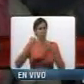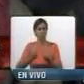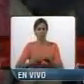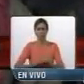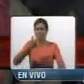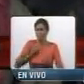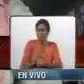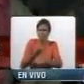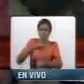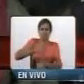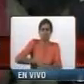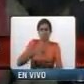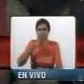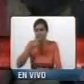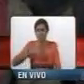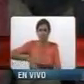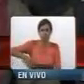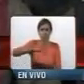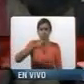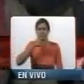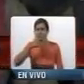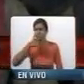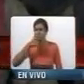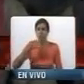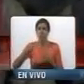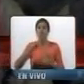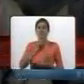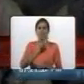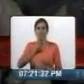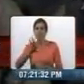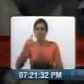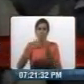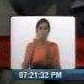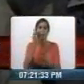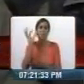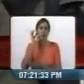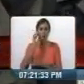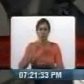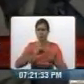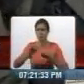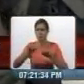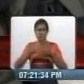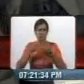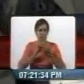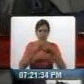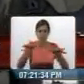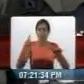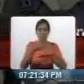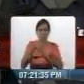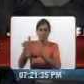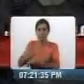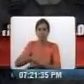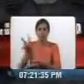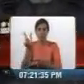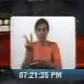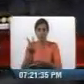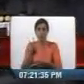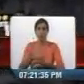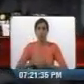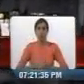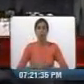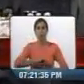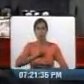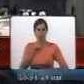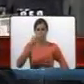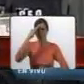labores de patrullaje a lo largo y ancho del territorio. 125 mil hombres y mujeres de los diferentes cuerpos de policía a la orden del Comando